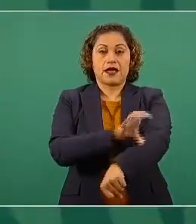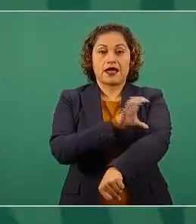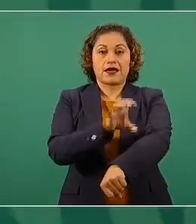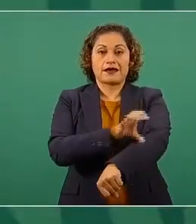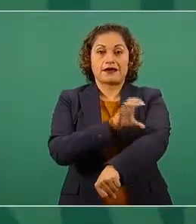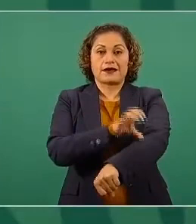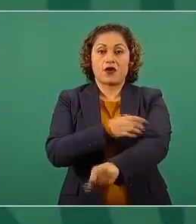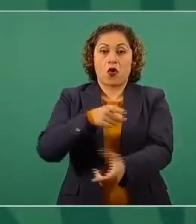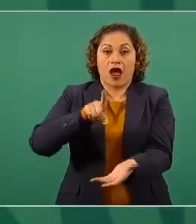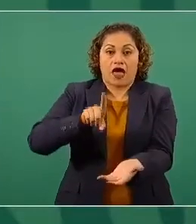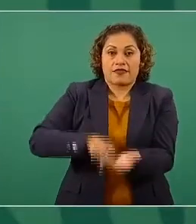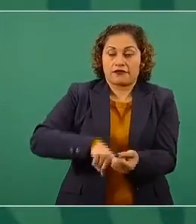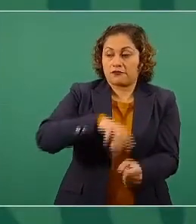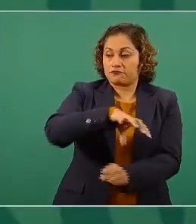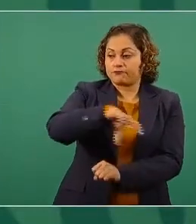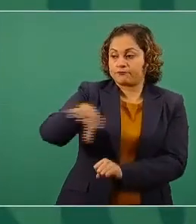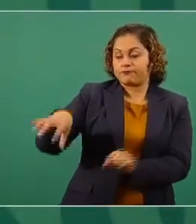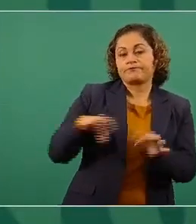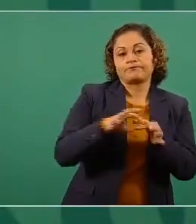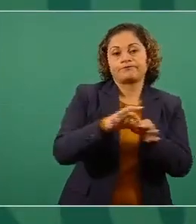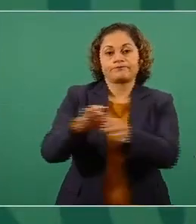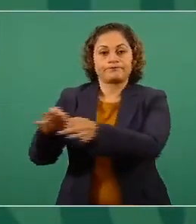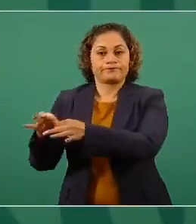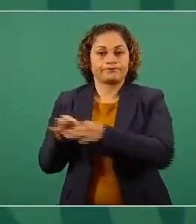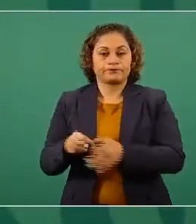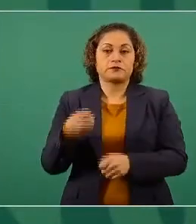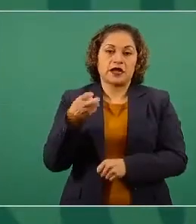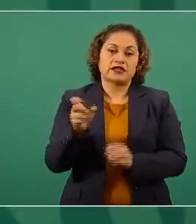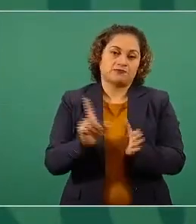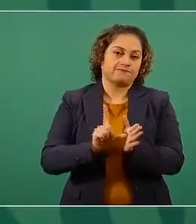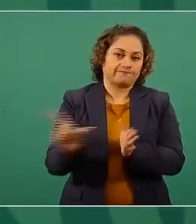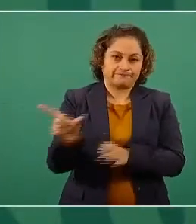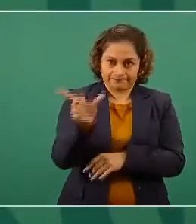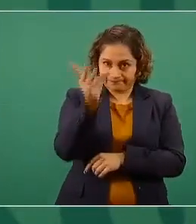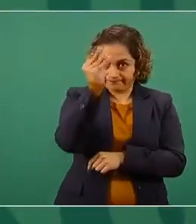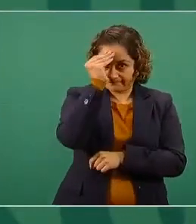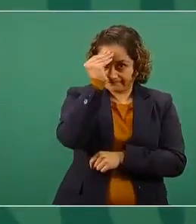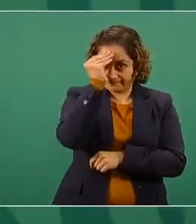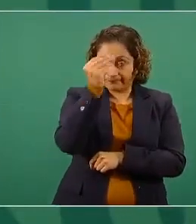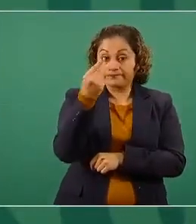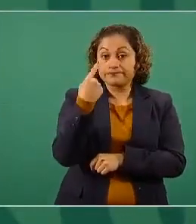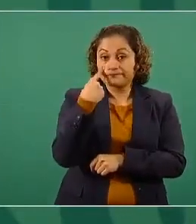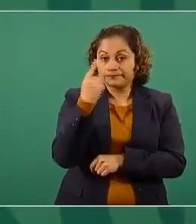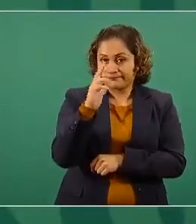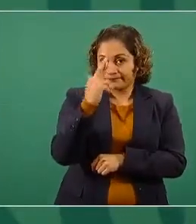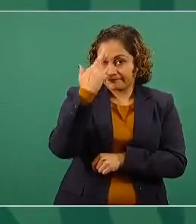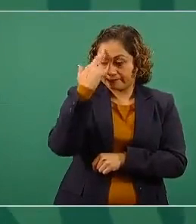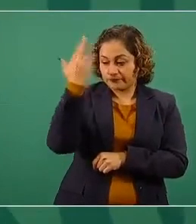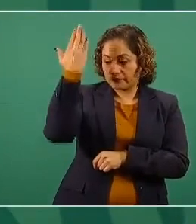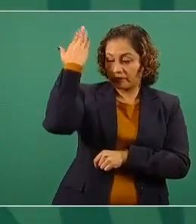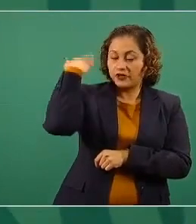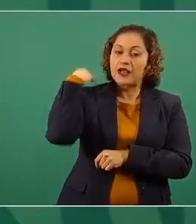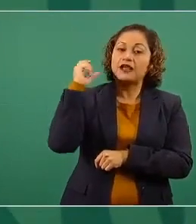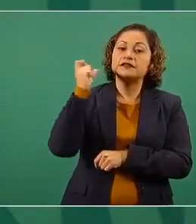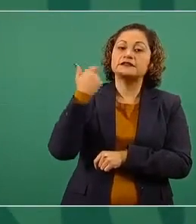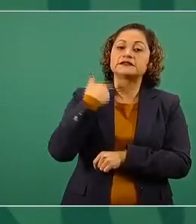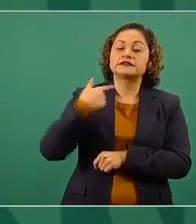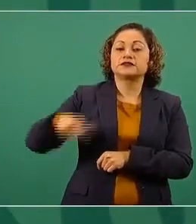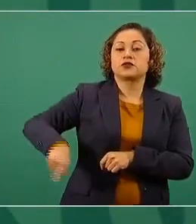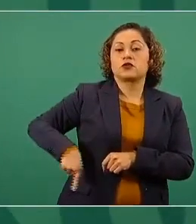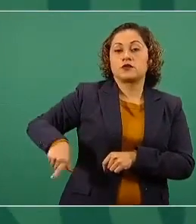Son las lecciones. Con la política neoliberal, como el propósito era la privatización,